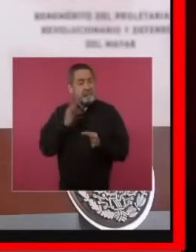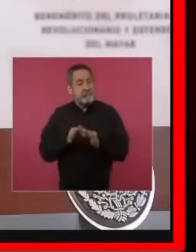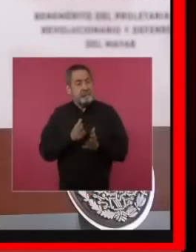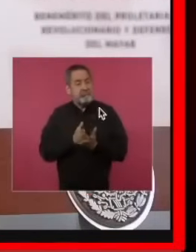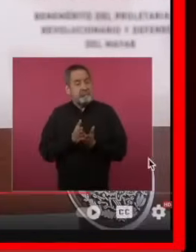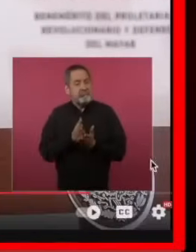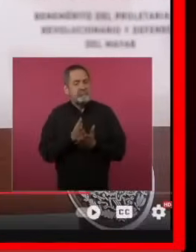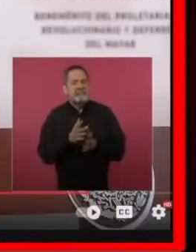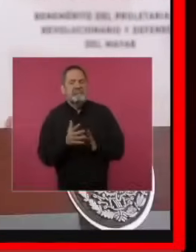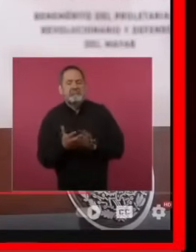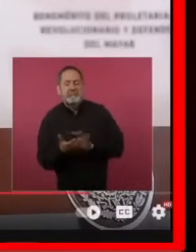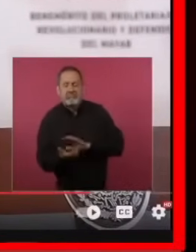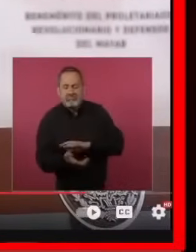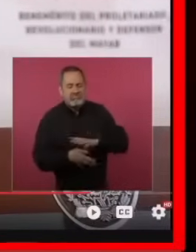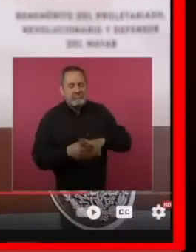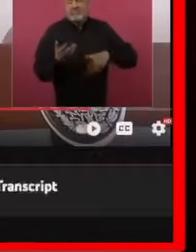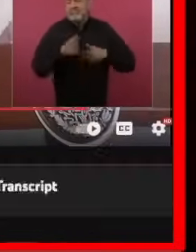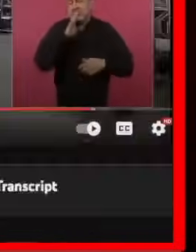Porque va a llegar ahí